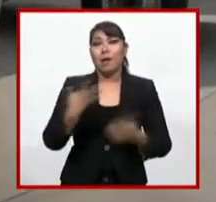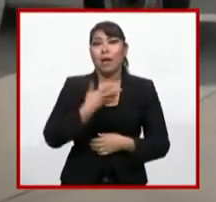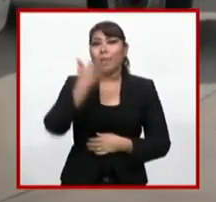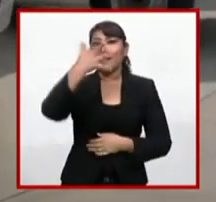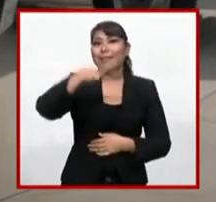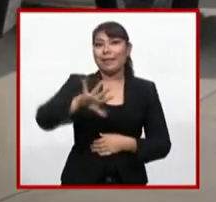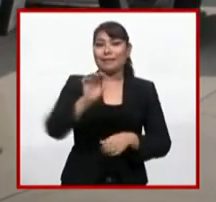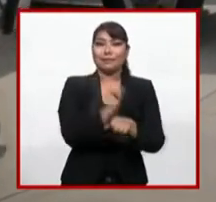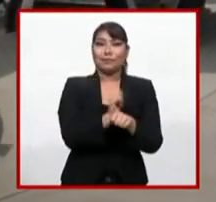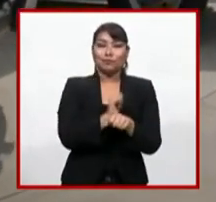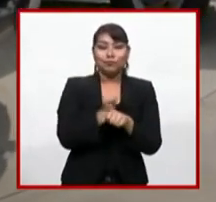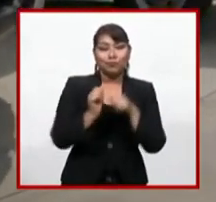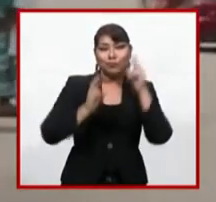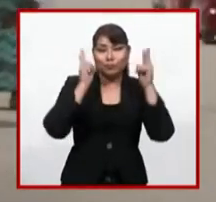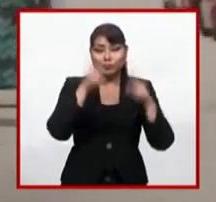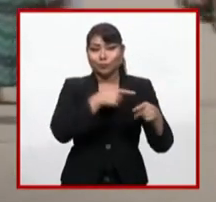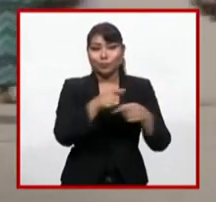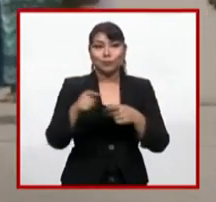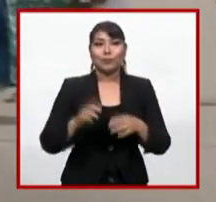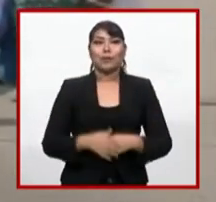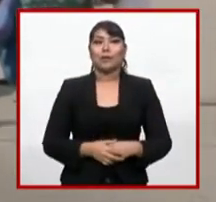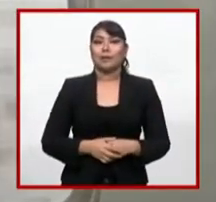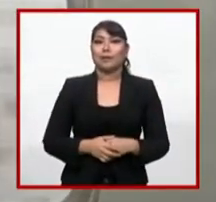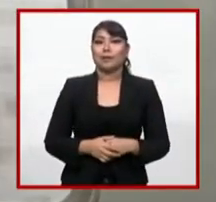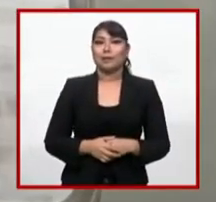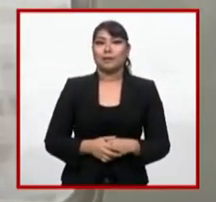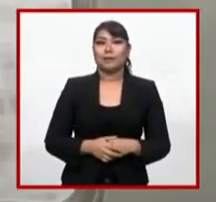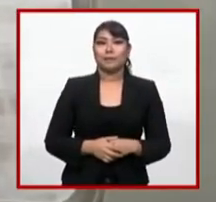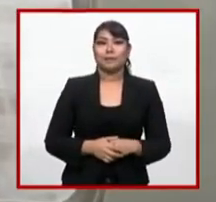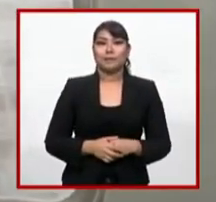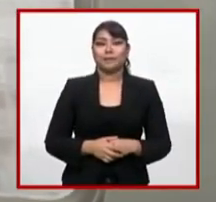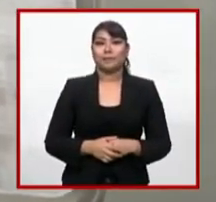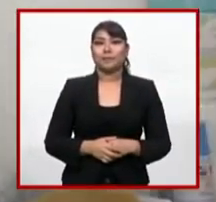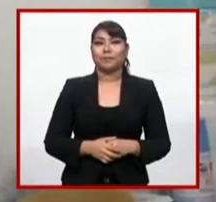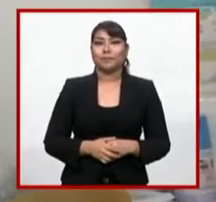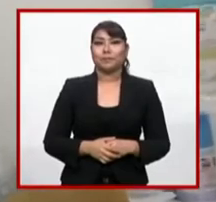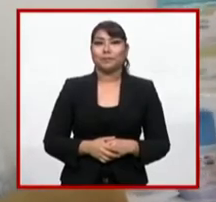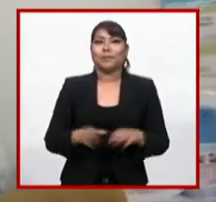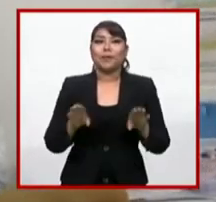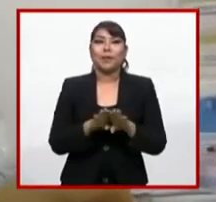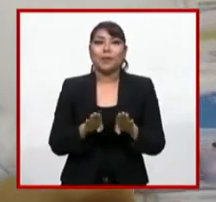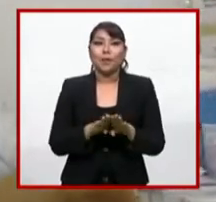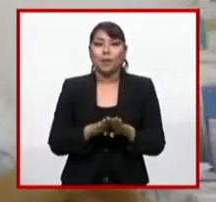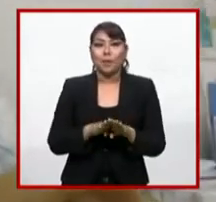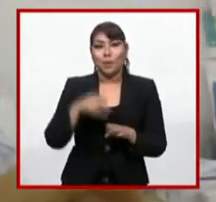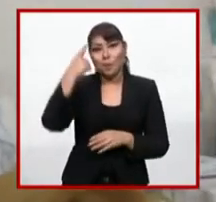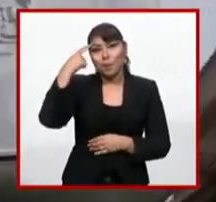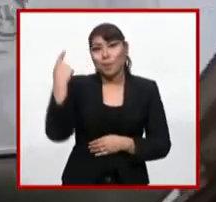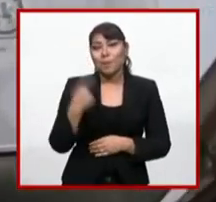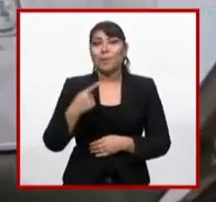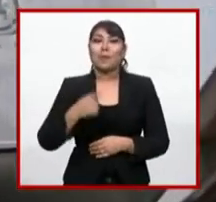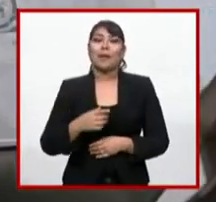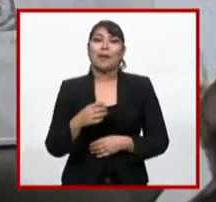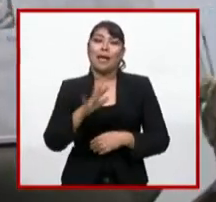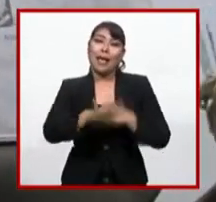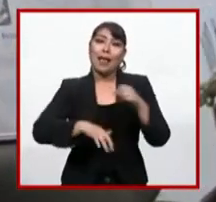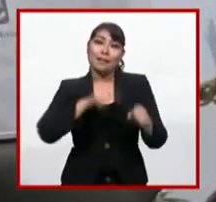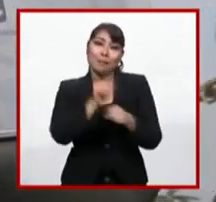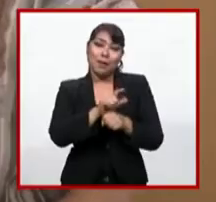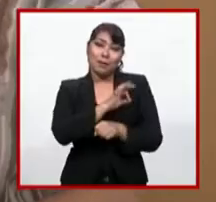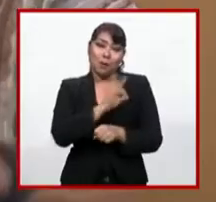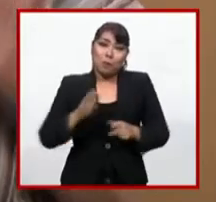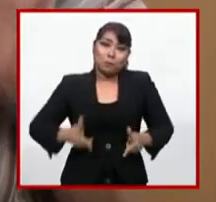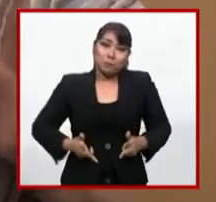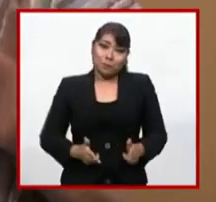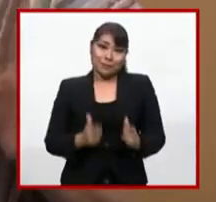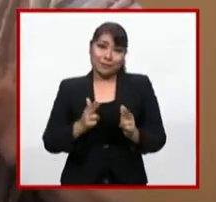10 vehículos, entre estos nuestra unidad Patita, con la cual logramos esterilizar a miles de animales de